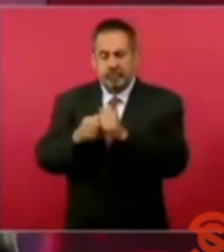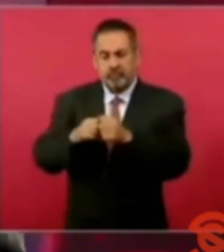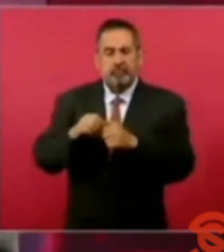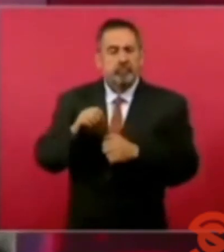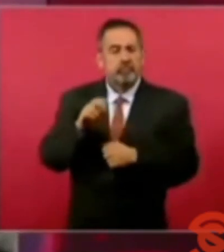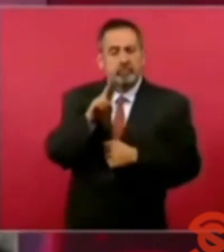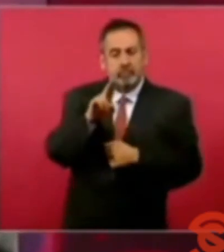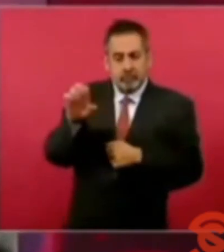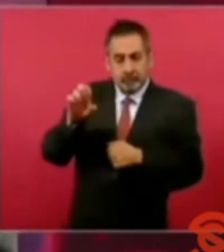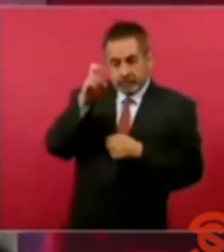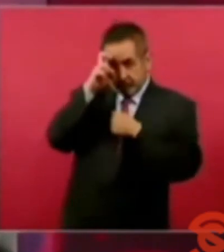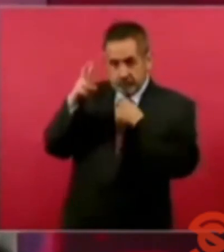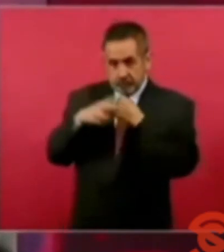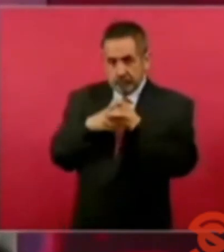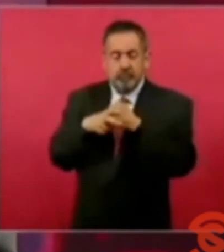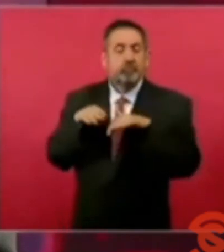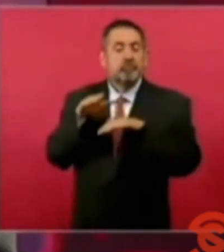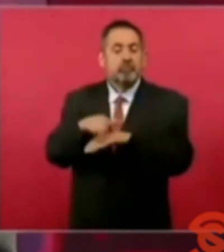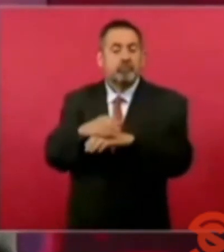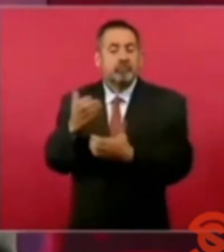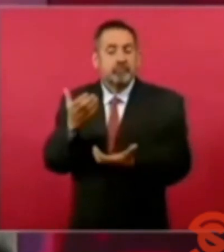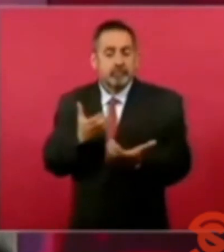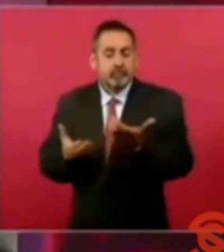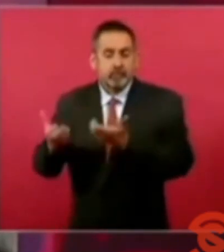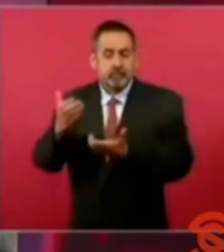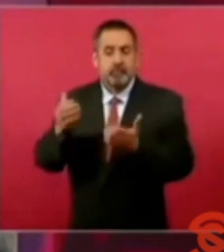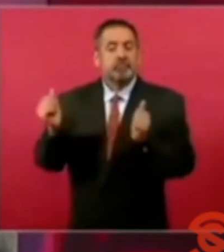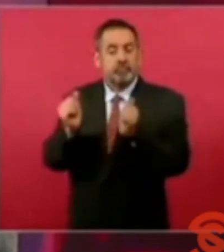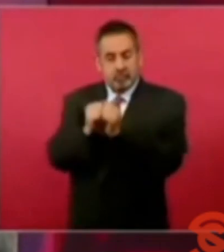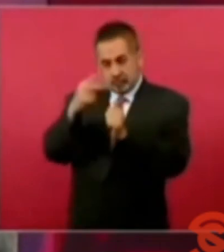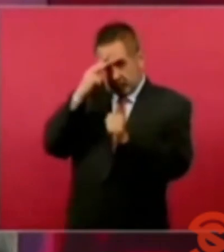económico comercial con México.